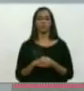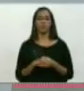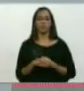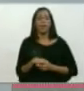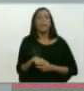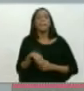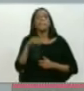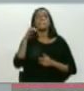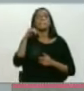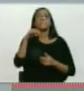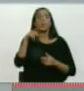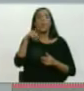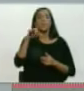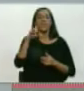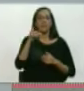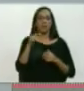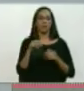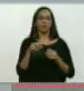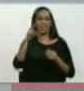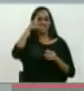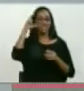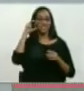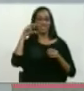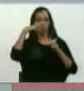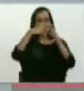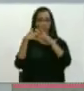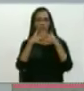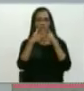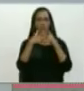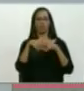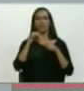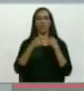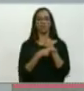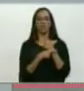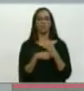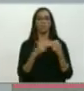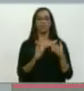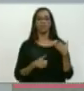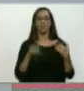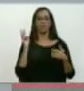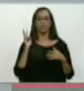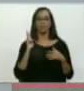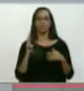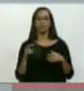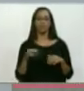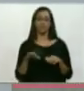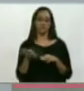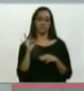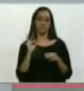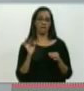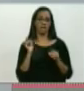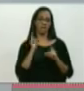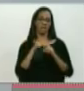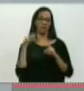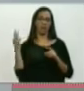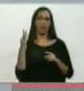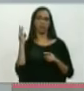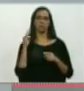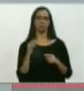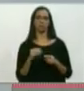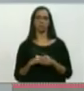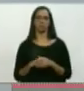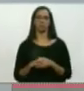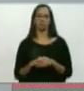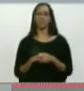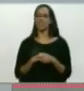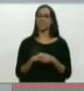Mike Pompeo, canciller de Estados Unidos, y Juan Guaidó, presidente de Venezuela, designado desde Washington. La agenda